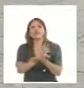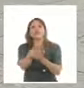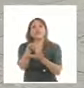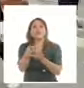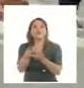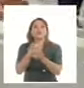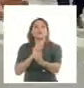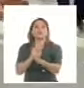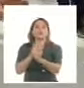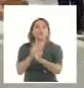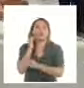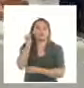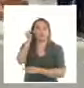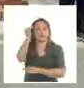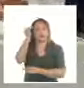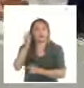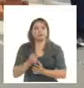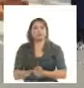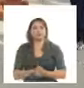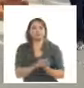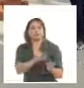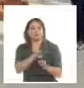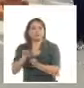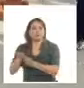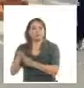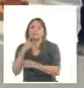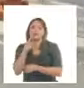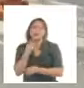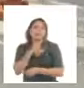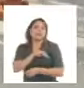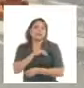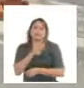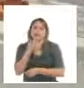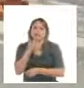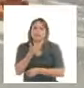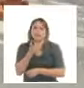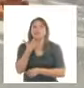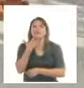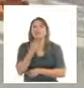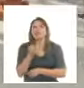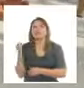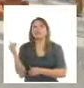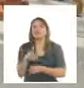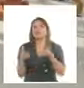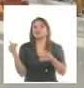para superarnos. Para mí siempre es reconfortable venir a estos eventos.